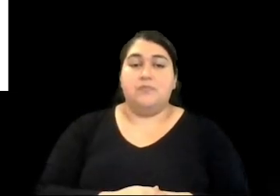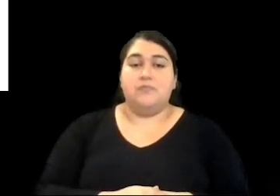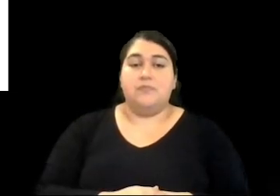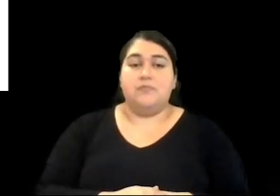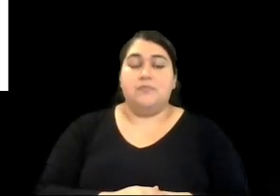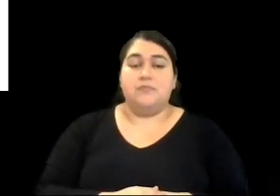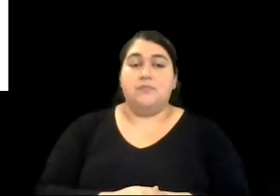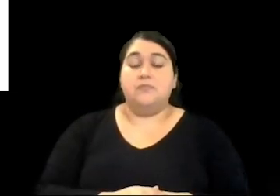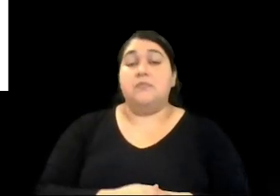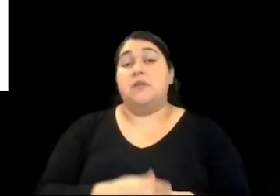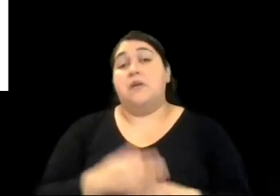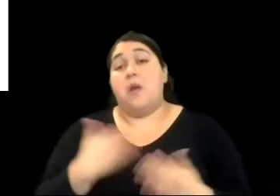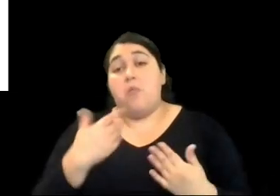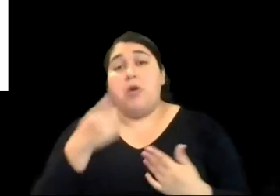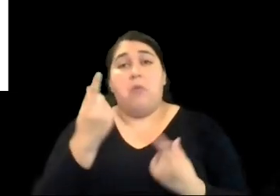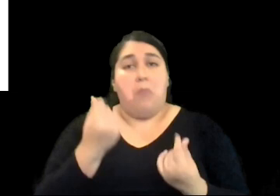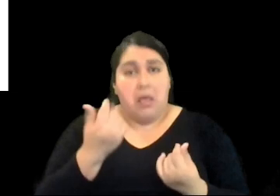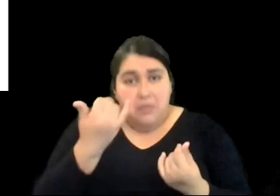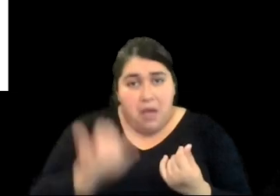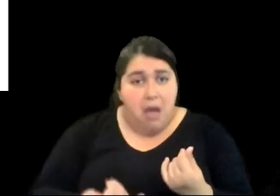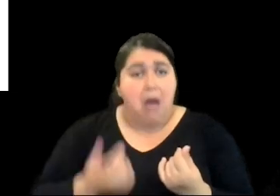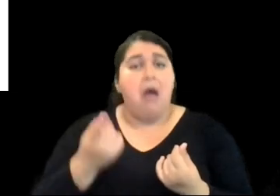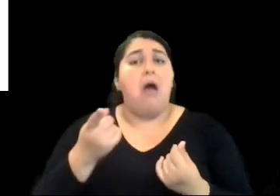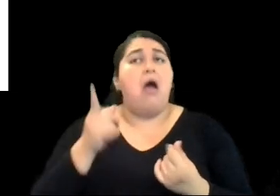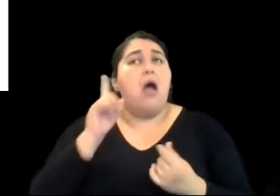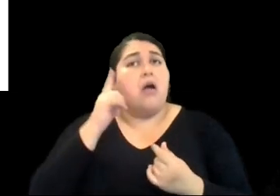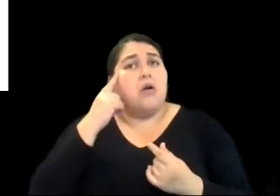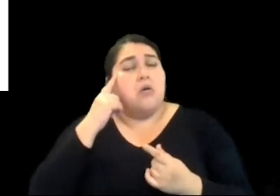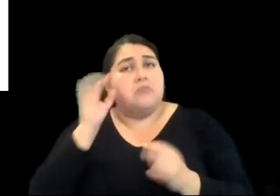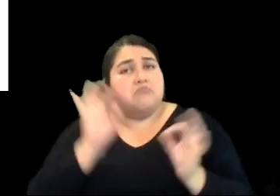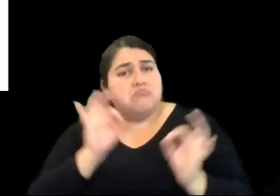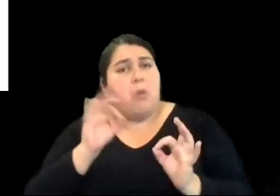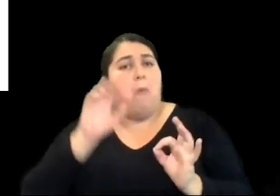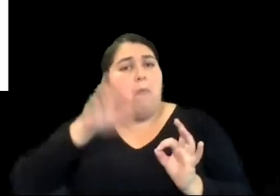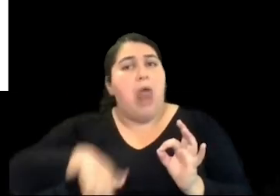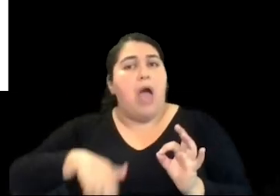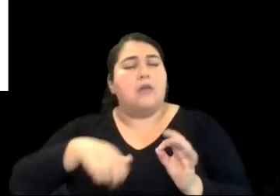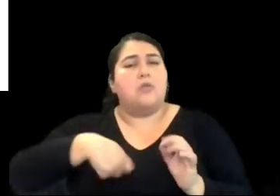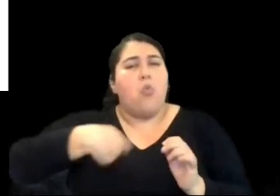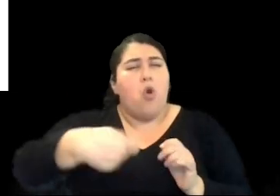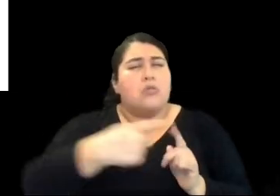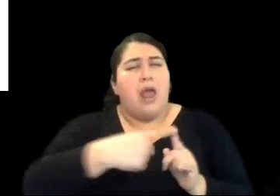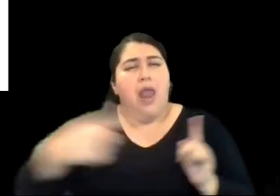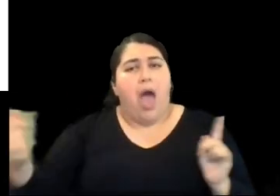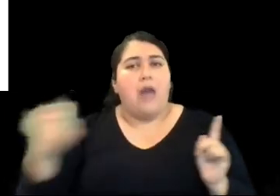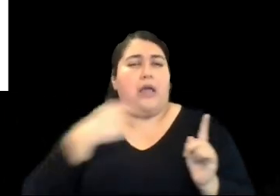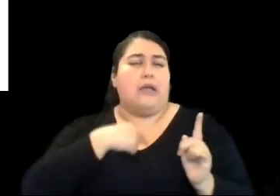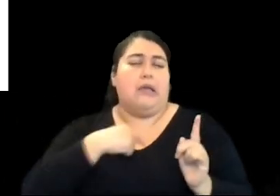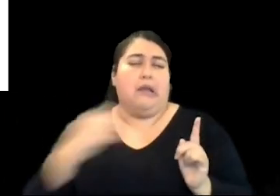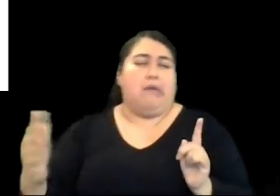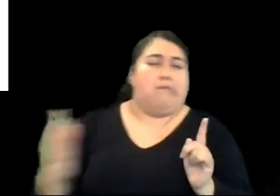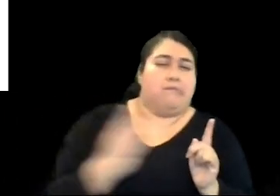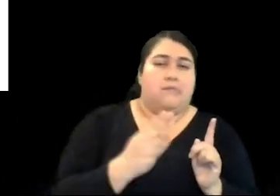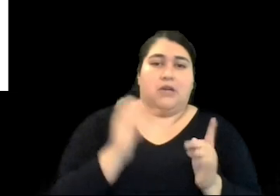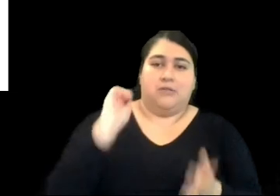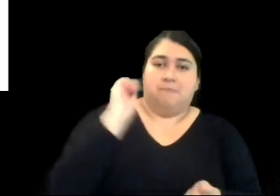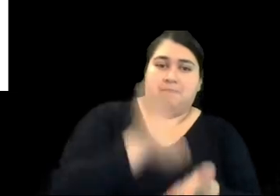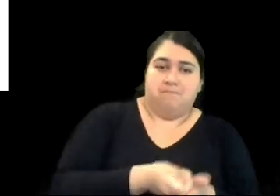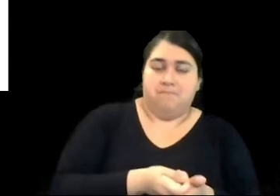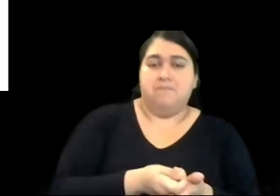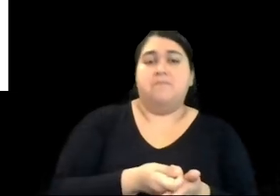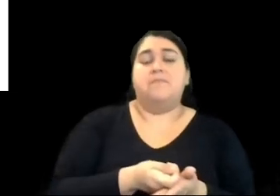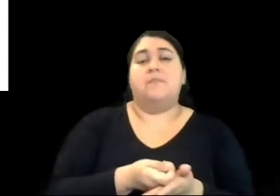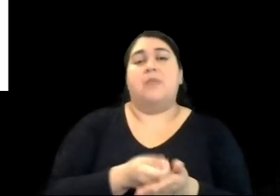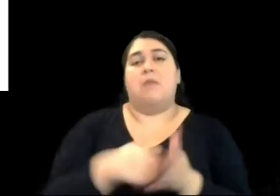tiene disponibilidad financiera, hizo un plan de tantas cuotas si quiere cerrarlo para gozar de alguno de los beneficios